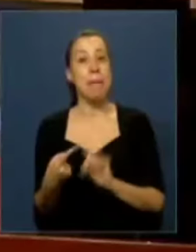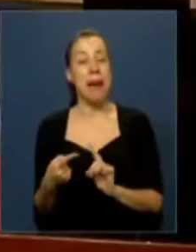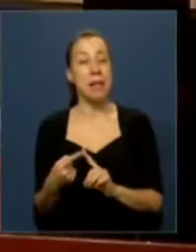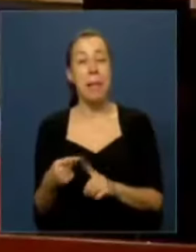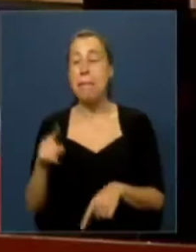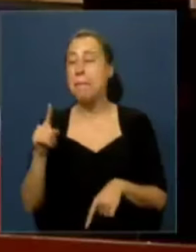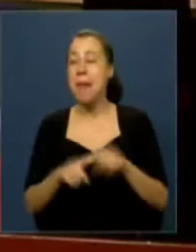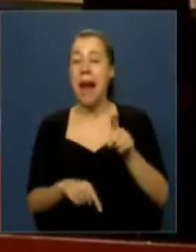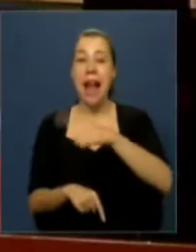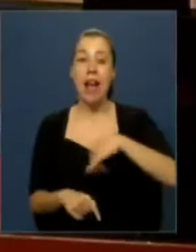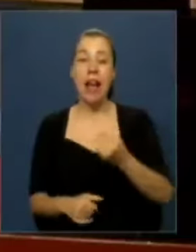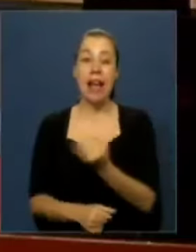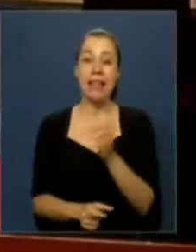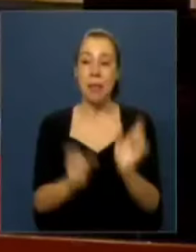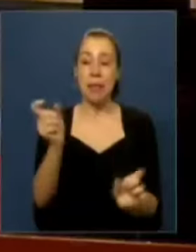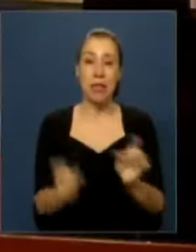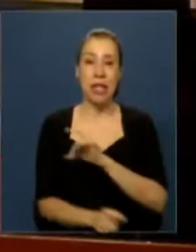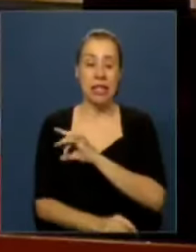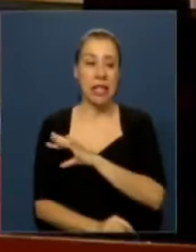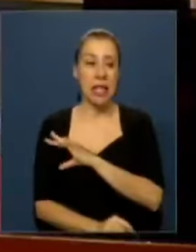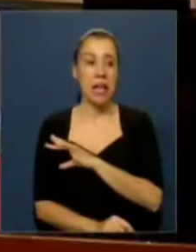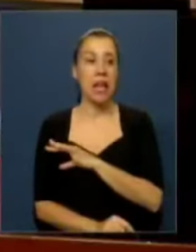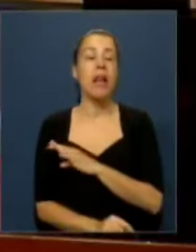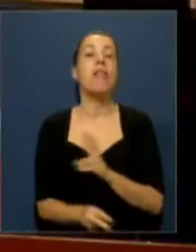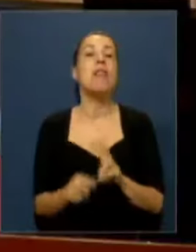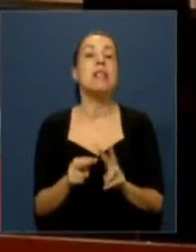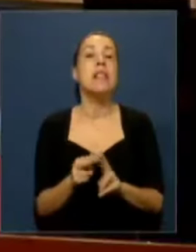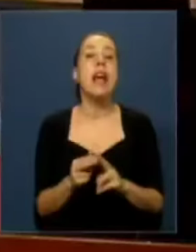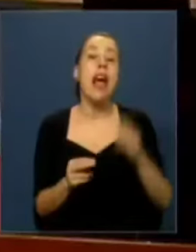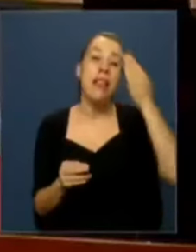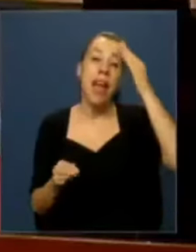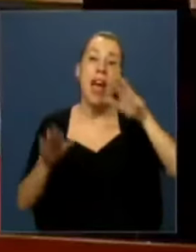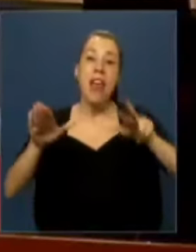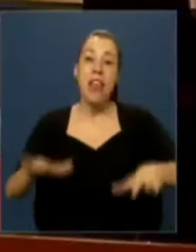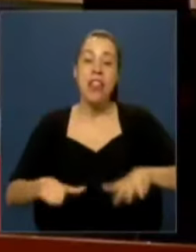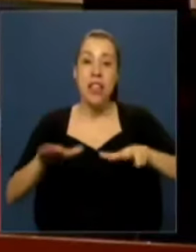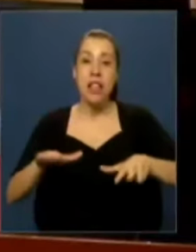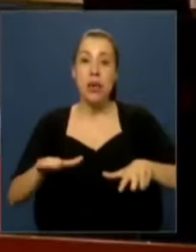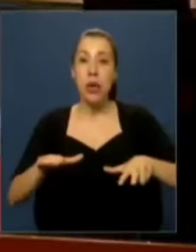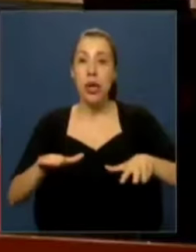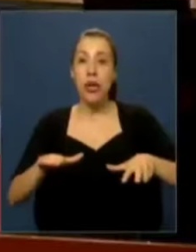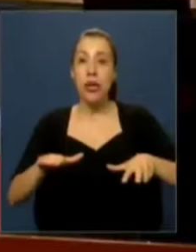la mayor cantidad de chilenos va a ocurrir el 18 de julio. Y por